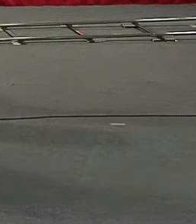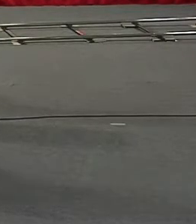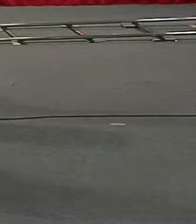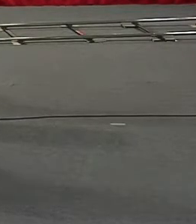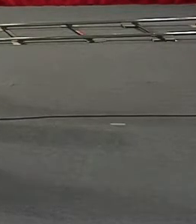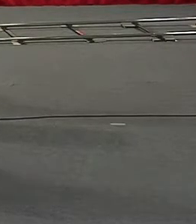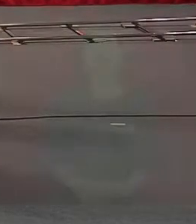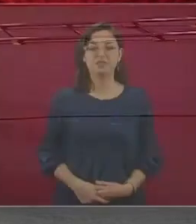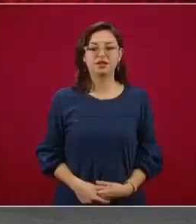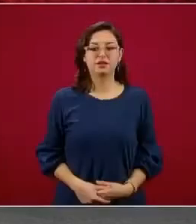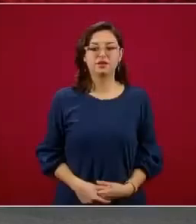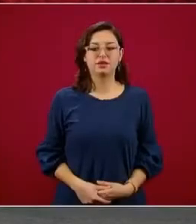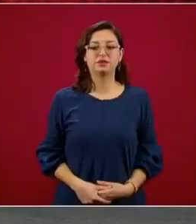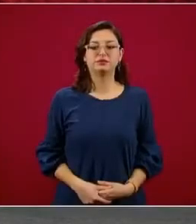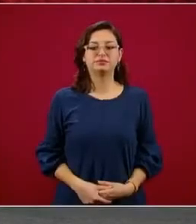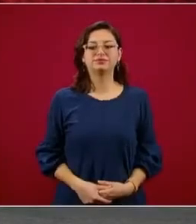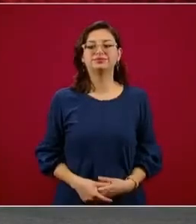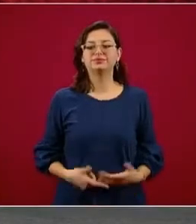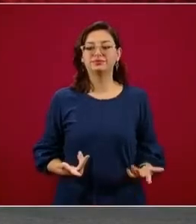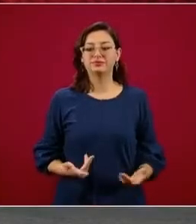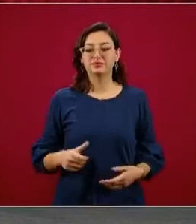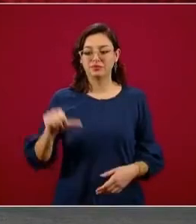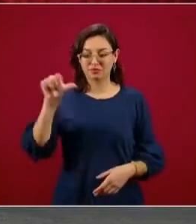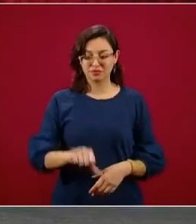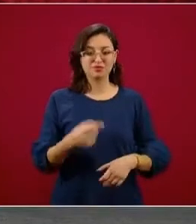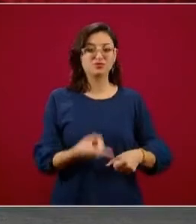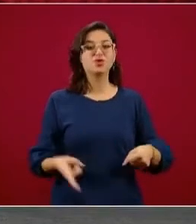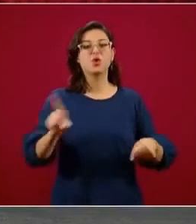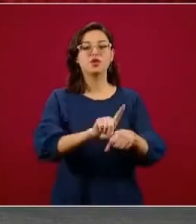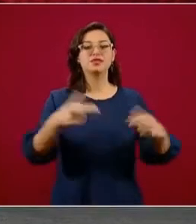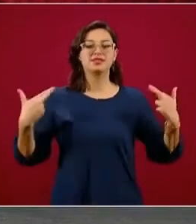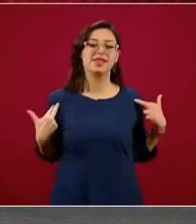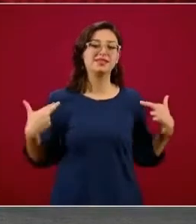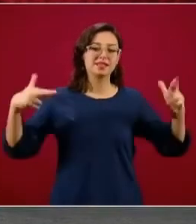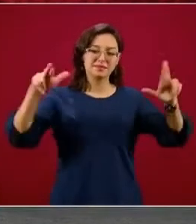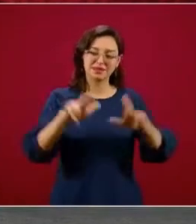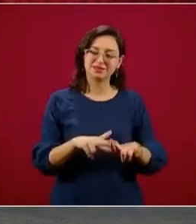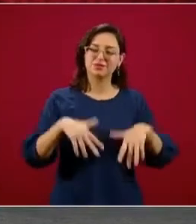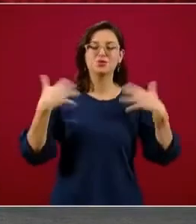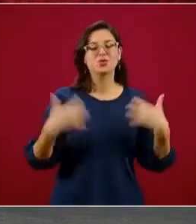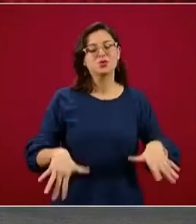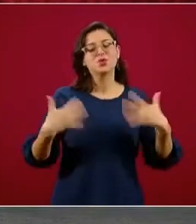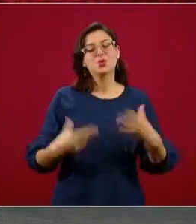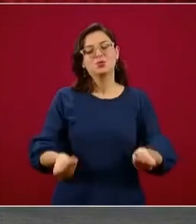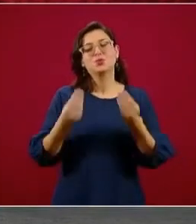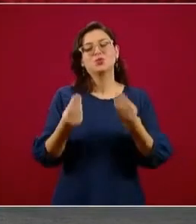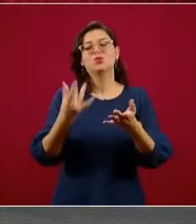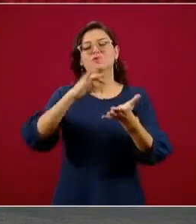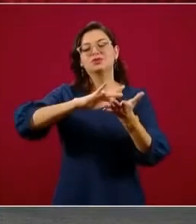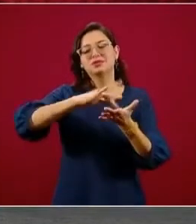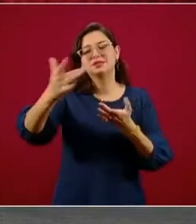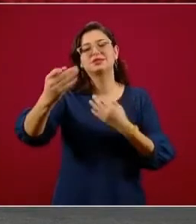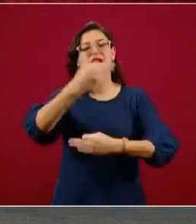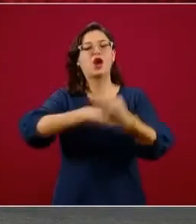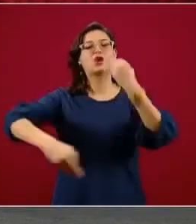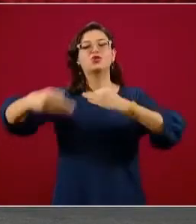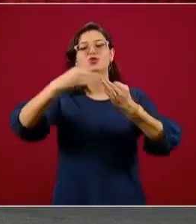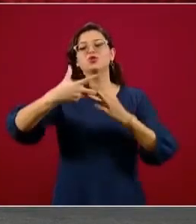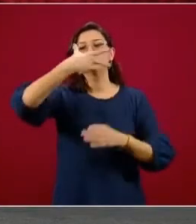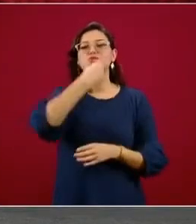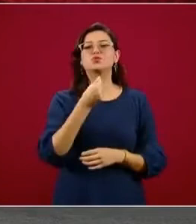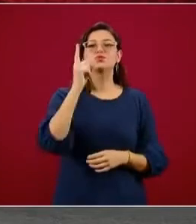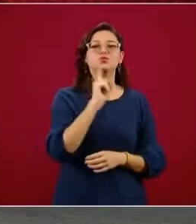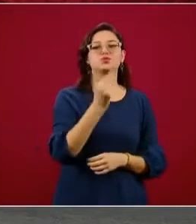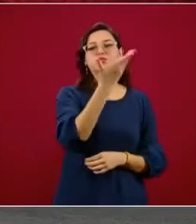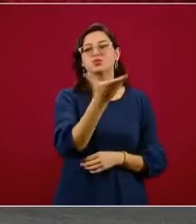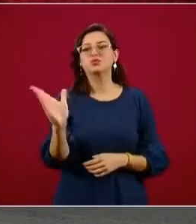Maestro. Expresamos nuestro respeto, reconocimiento y agradecimiento a todas y todos quienes han sido maestras y